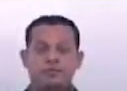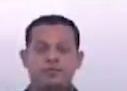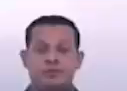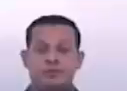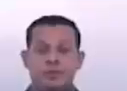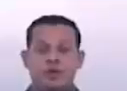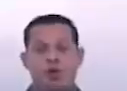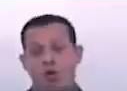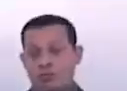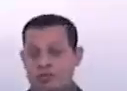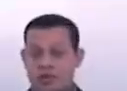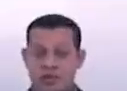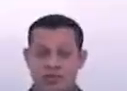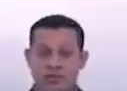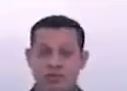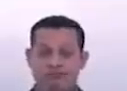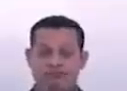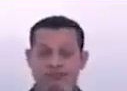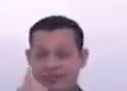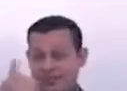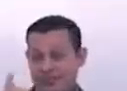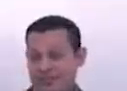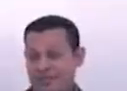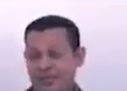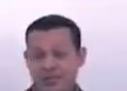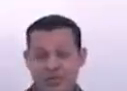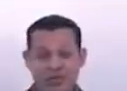O tenemos también a ese tipo